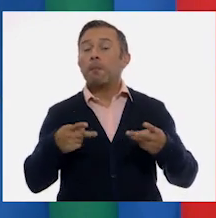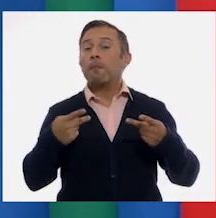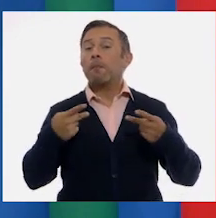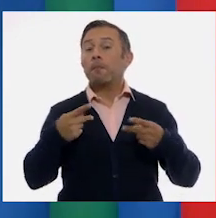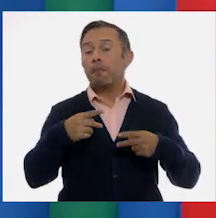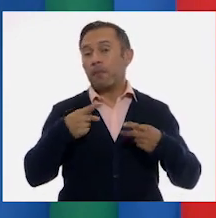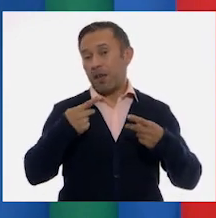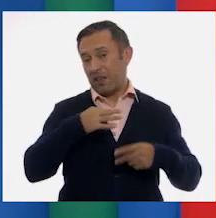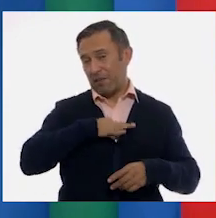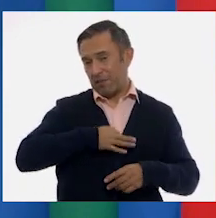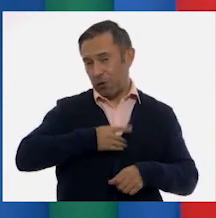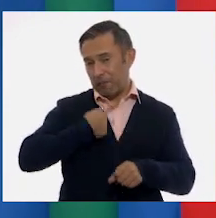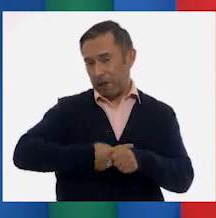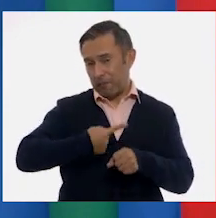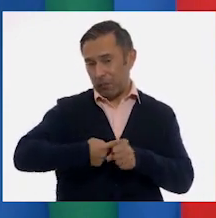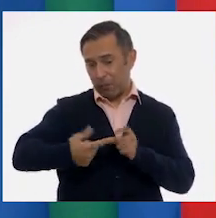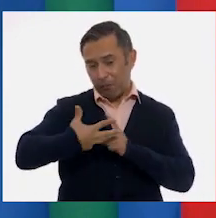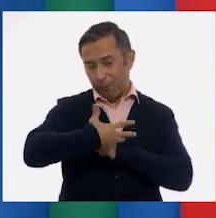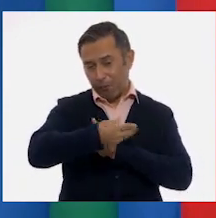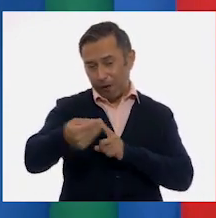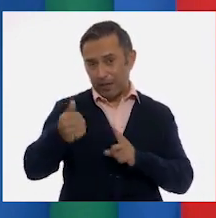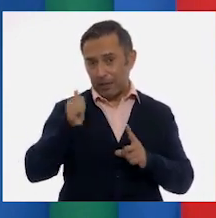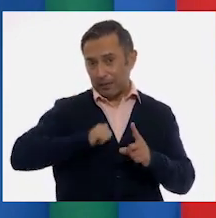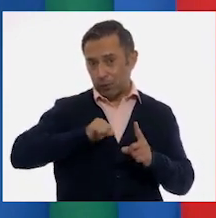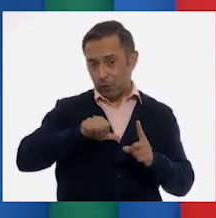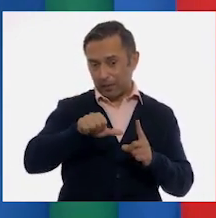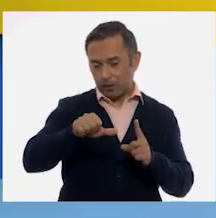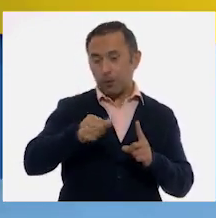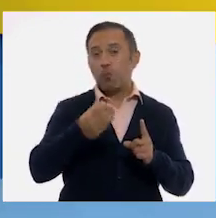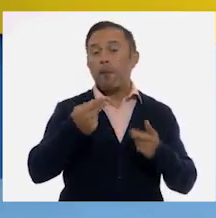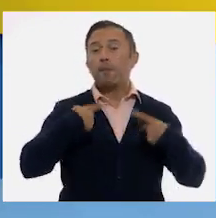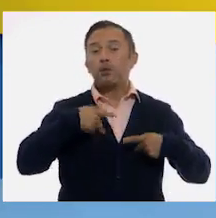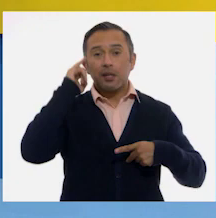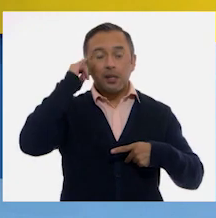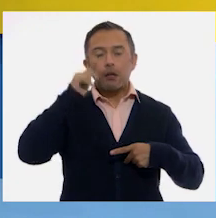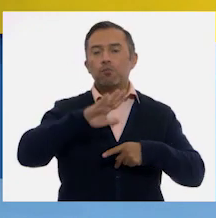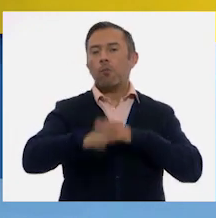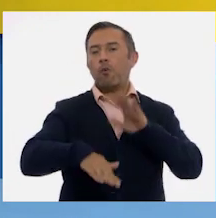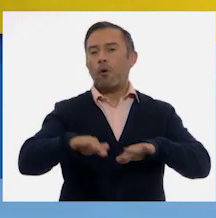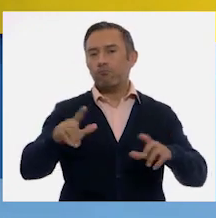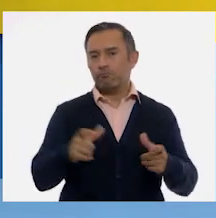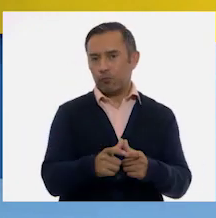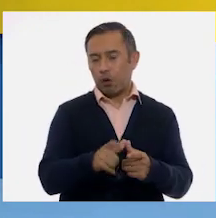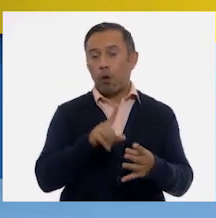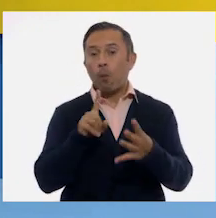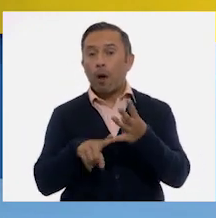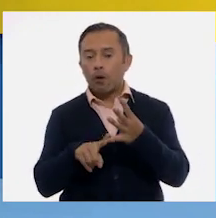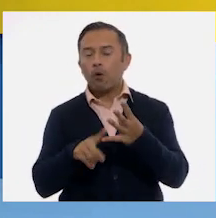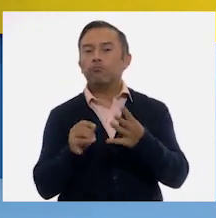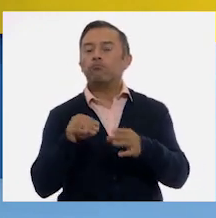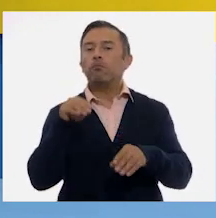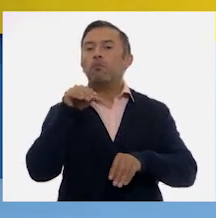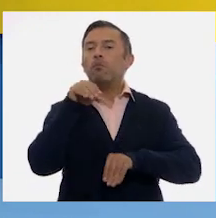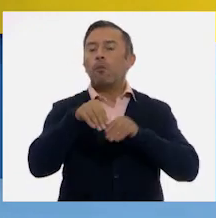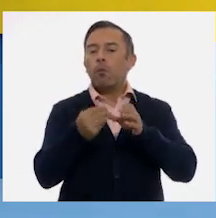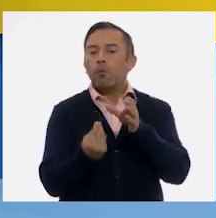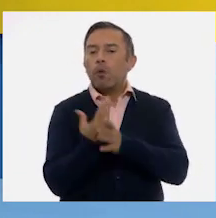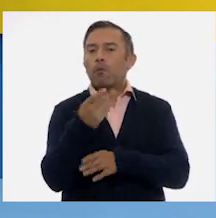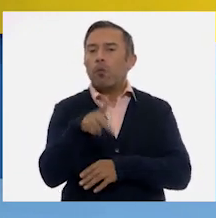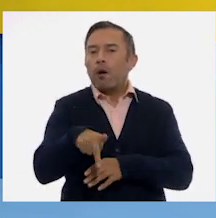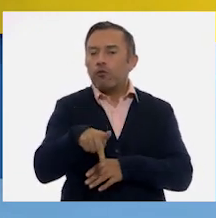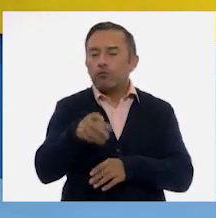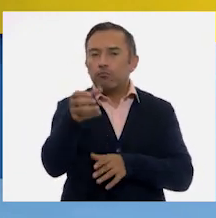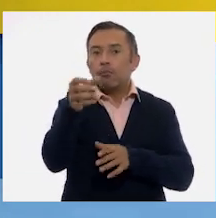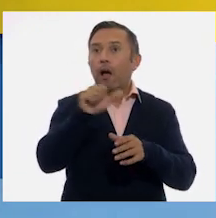epidemias que ocurrieron en el siglo XVI. La cuarta fue la aparición de nuevos pueblos en donde fueron congregados grupos indígenas